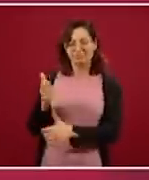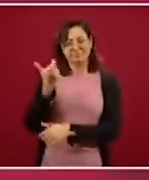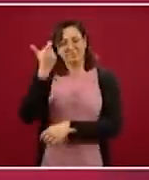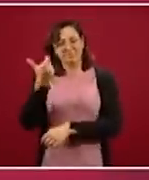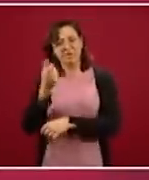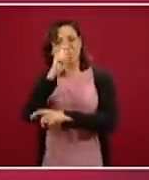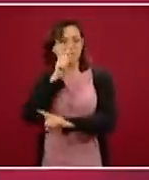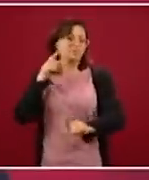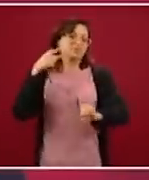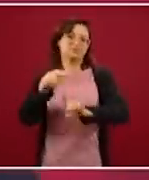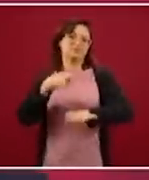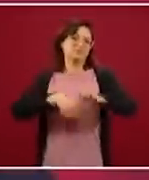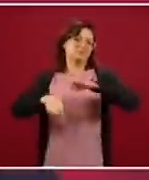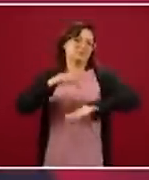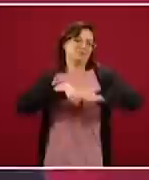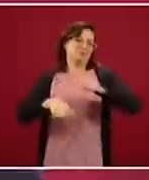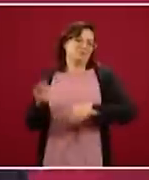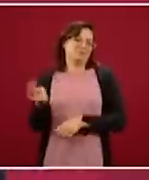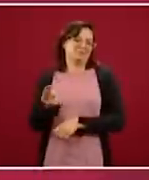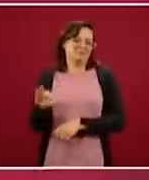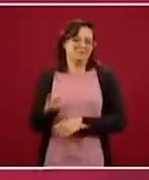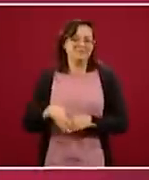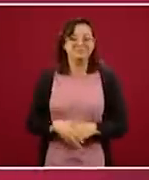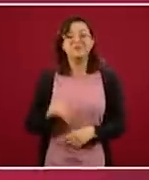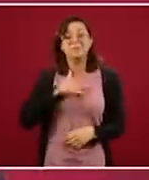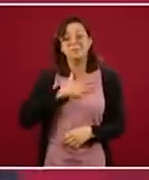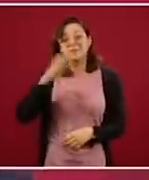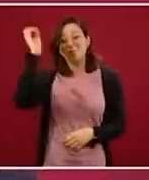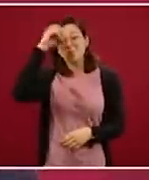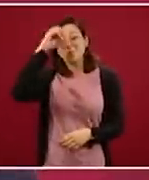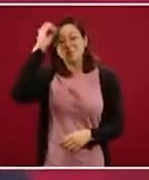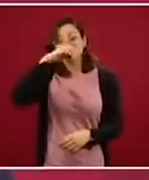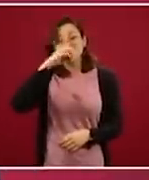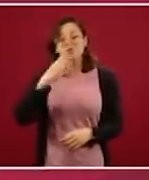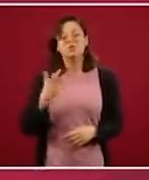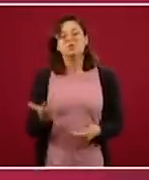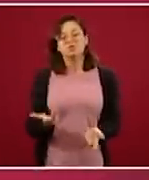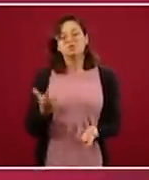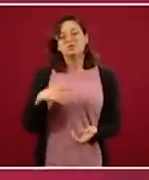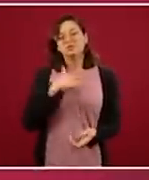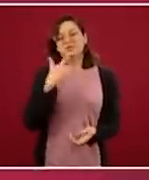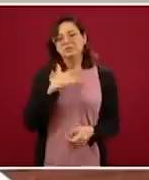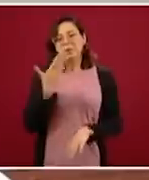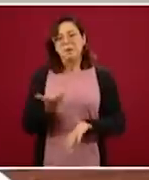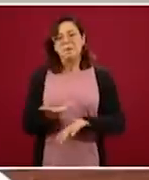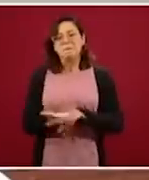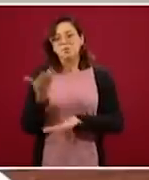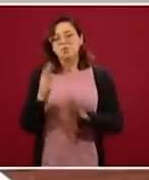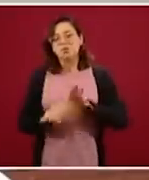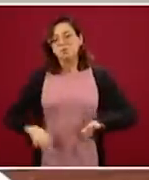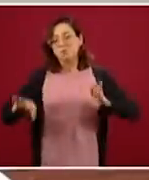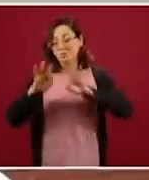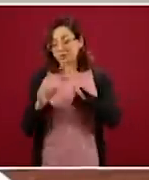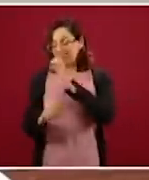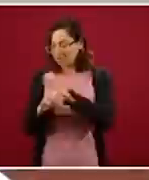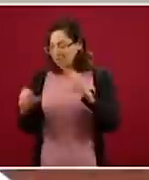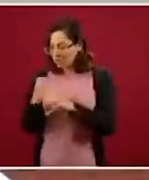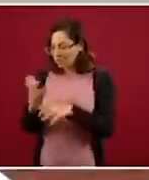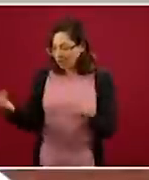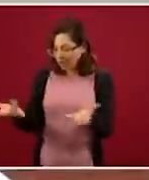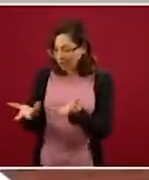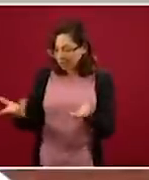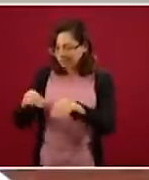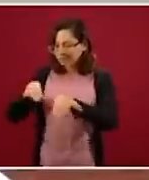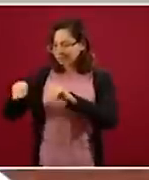finalmente es el objetivo de cualquier sociedad mercantil. Desde mi punto de vista, es más importante la producción, el producto de la empresa,